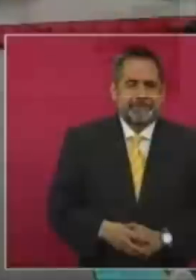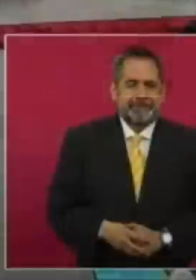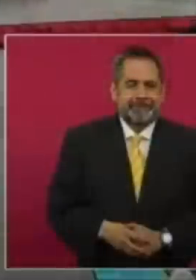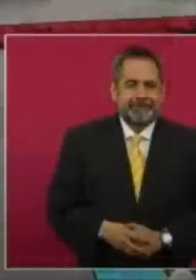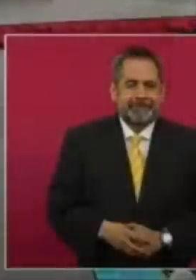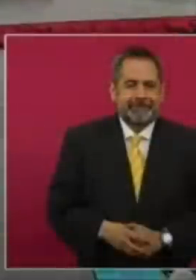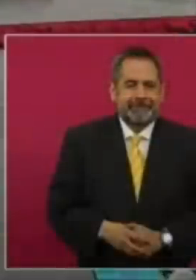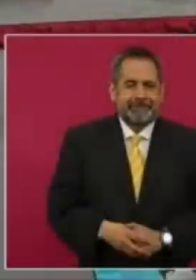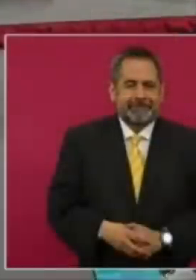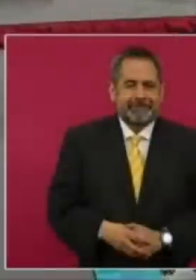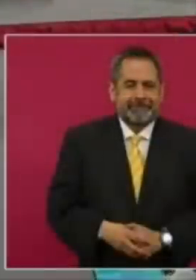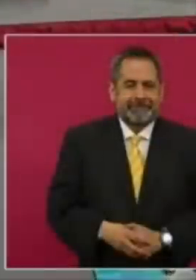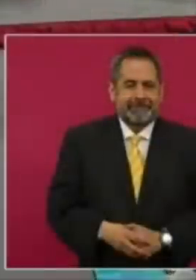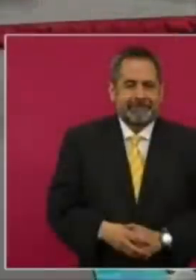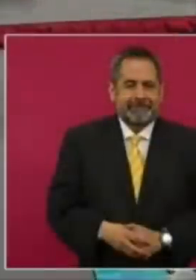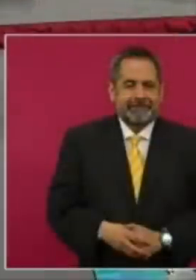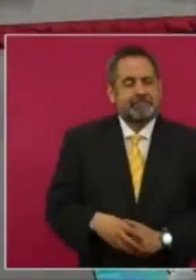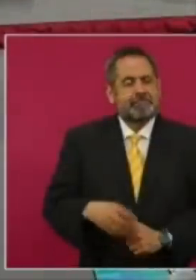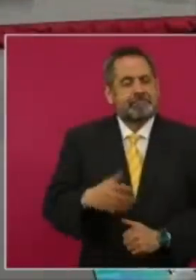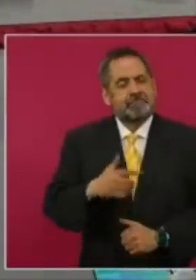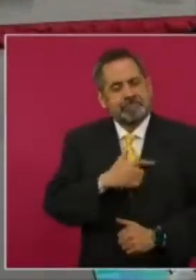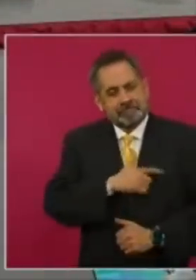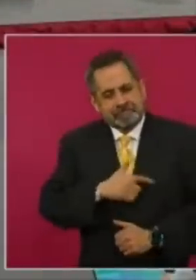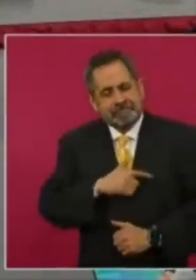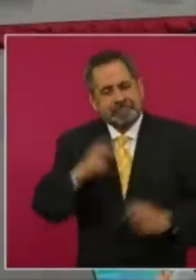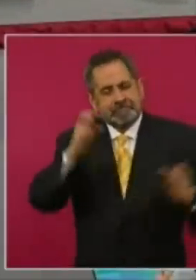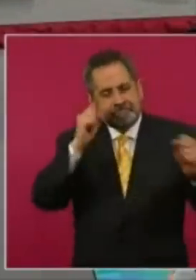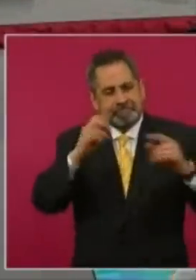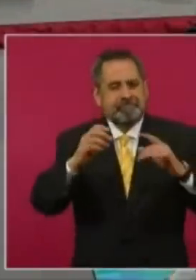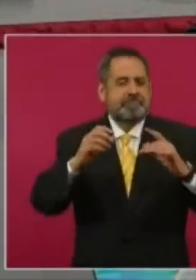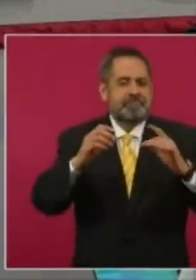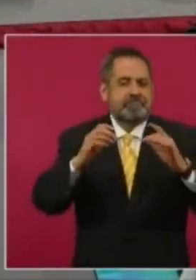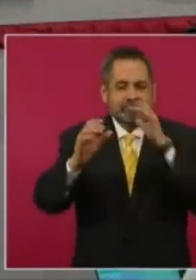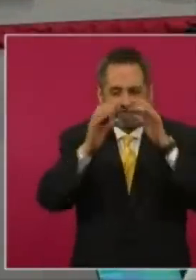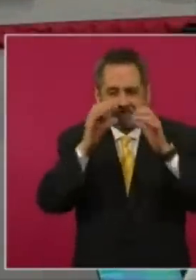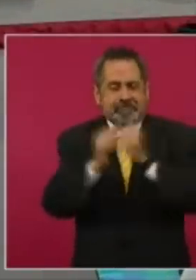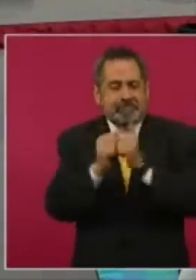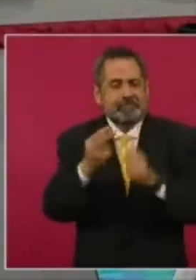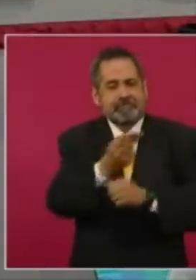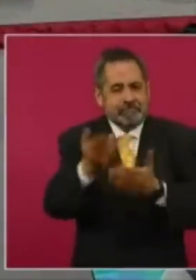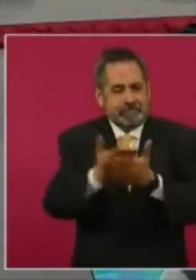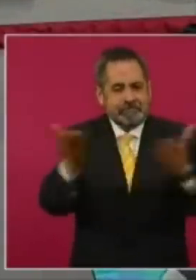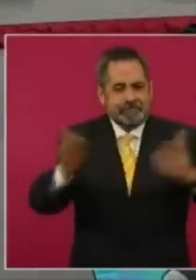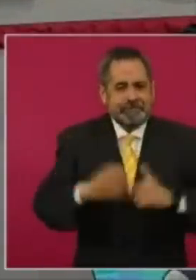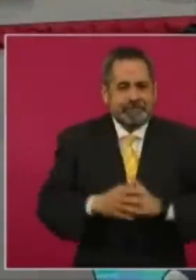Pues me da gusto poderme comunicar con ustedes. Estoy